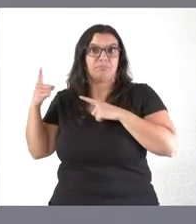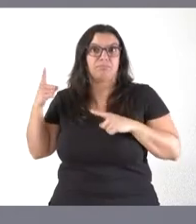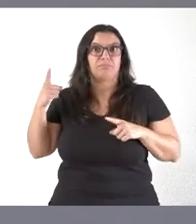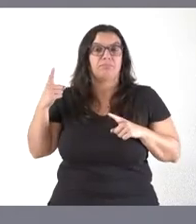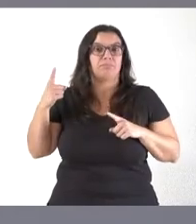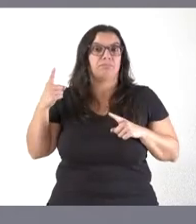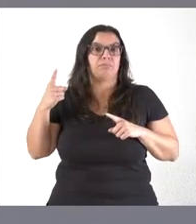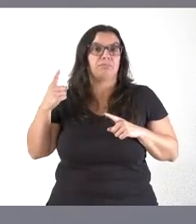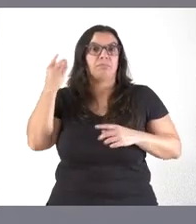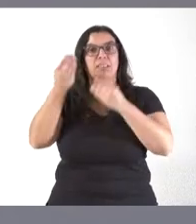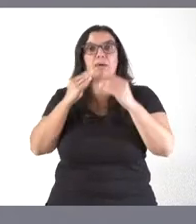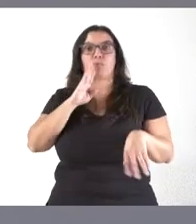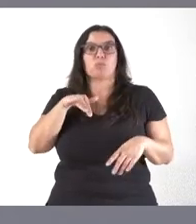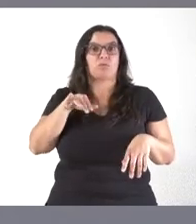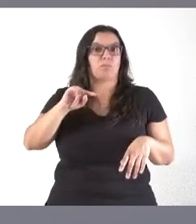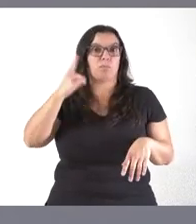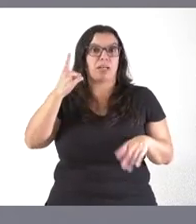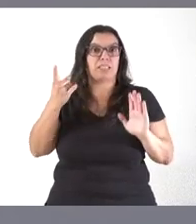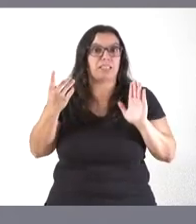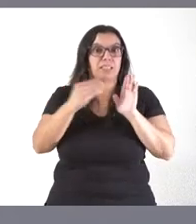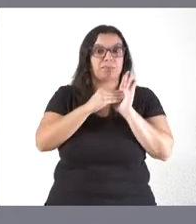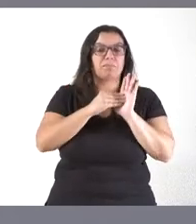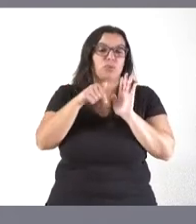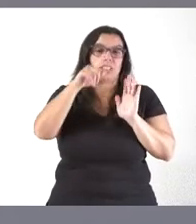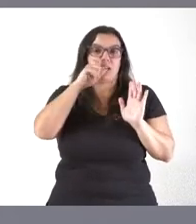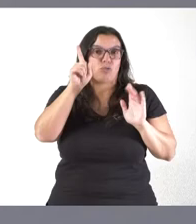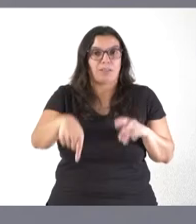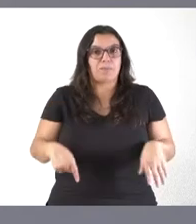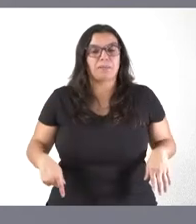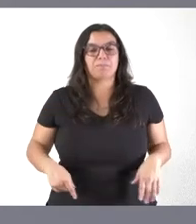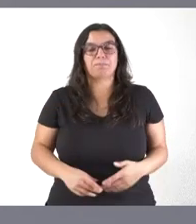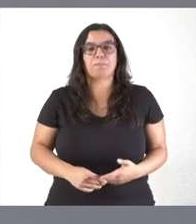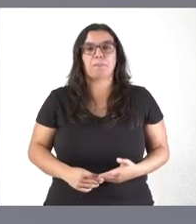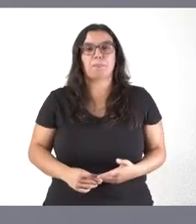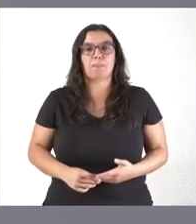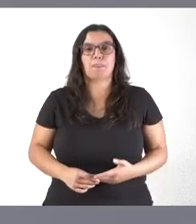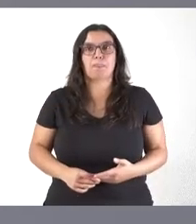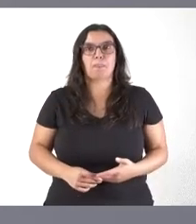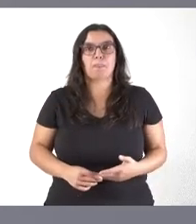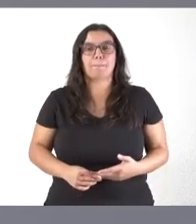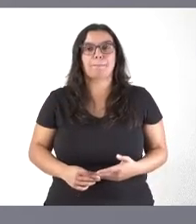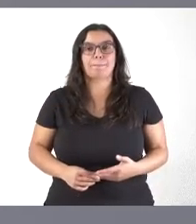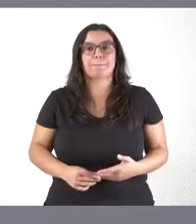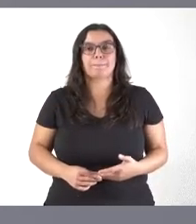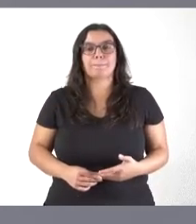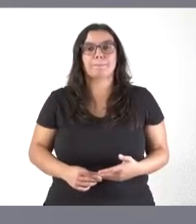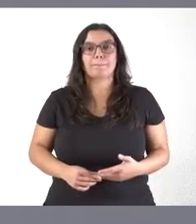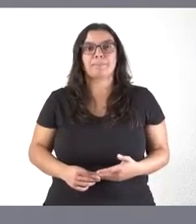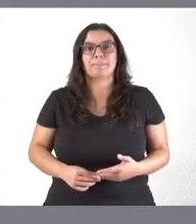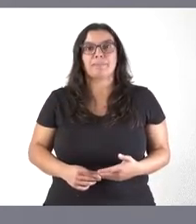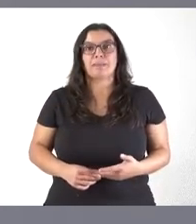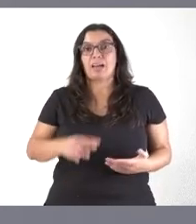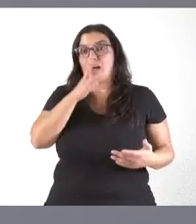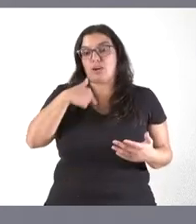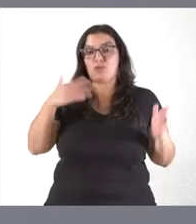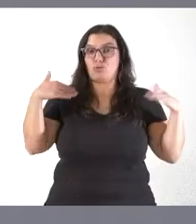más acertada Y estos lo que haremos también este ejercicio y aunque no la tengo en